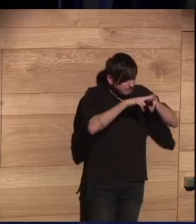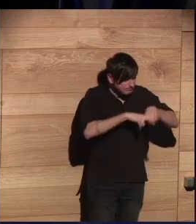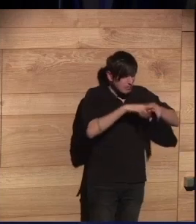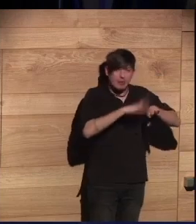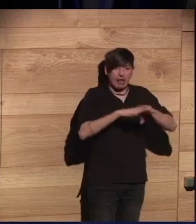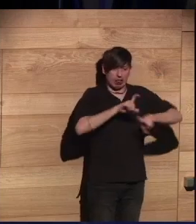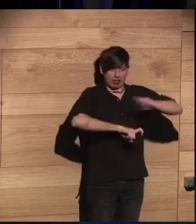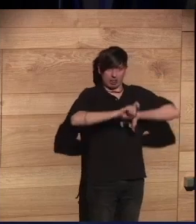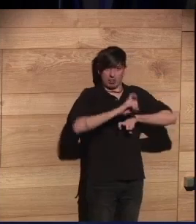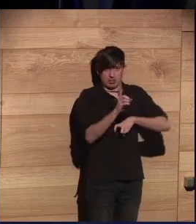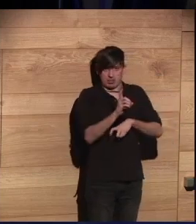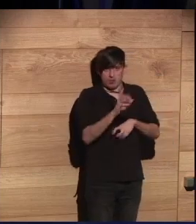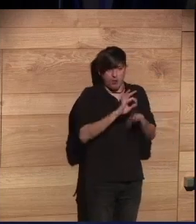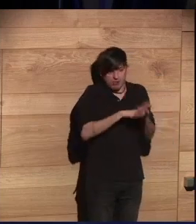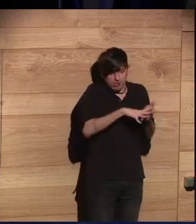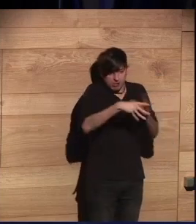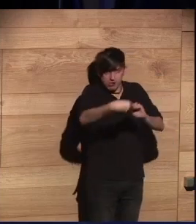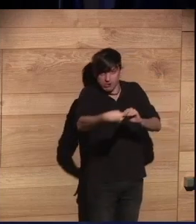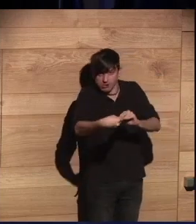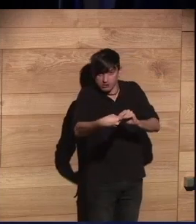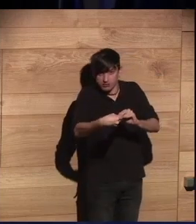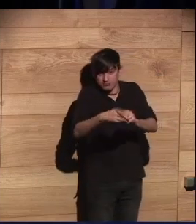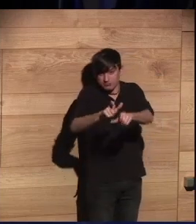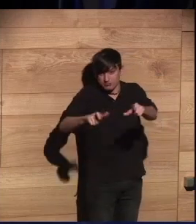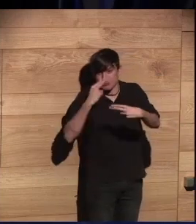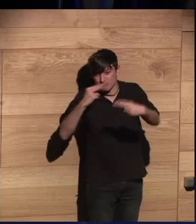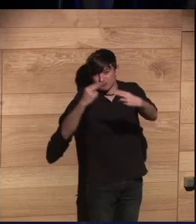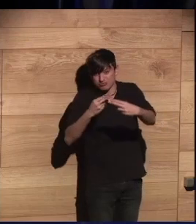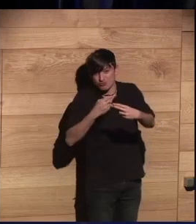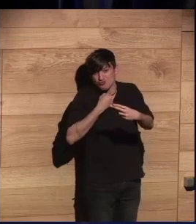hacia atrás o para amoldarla al gusto,